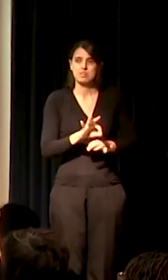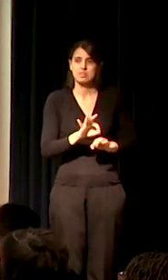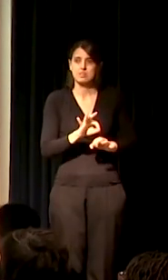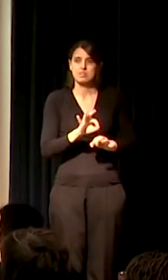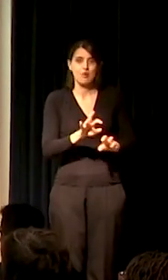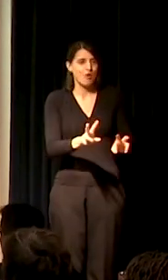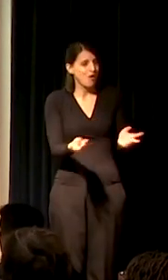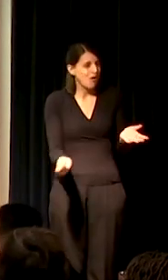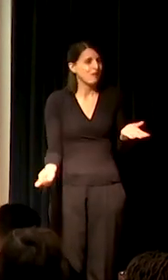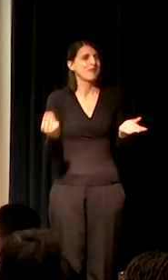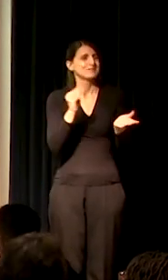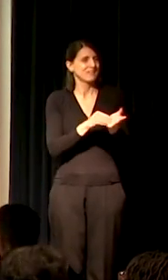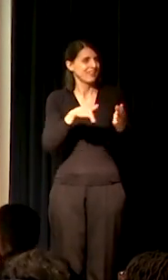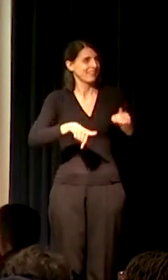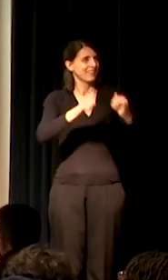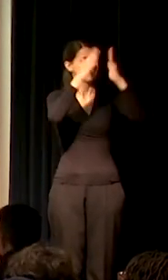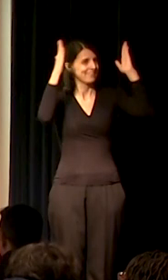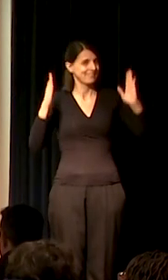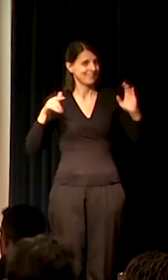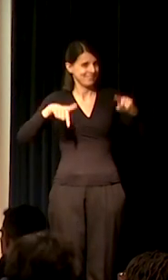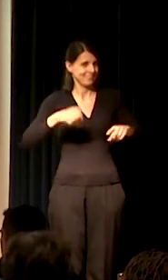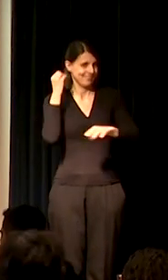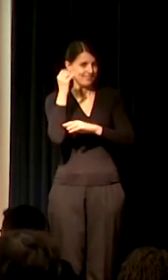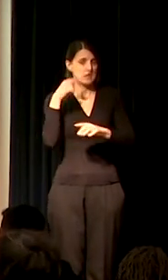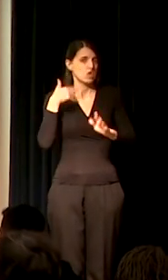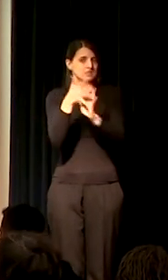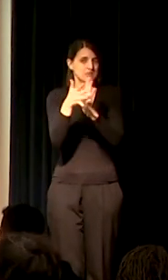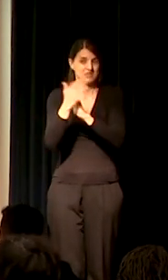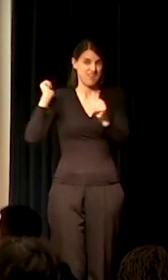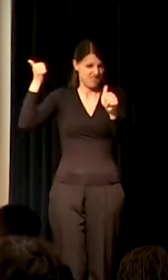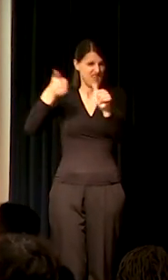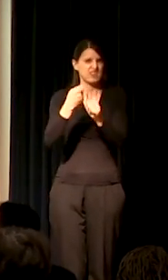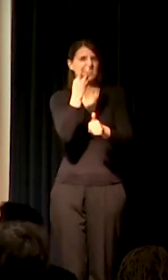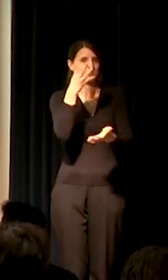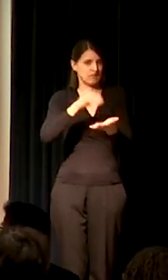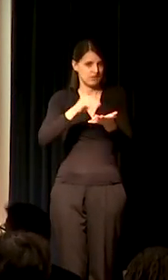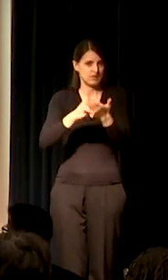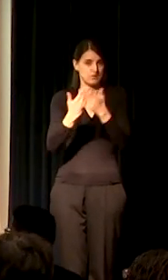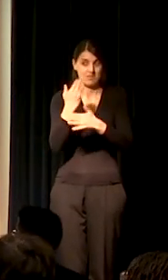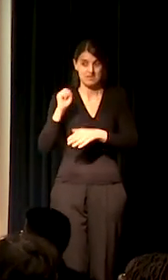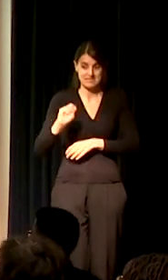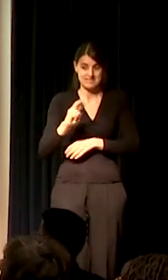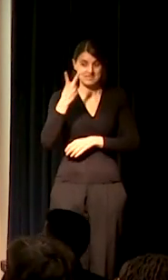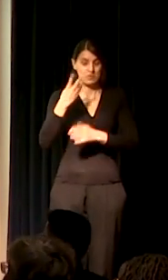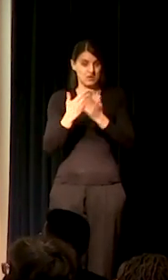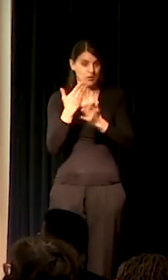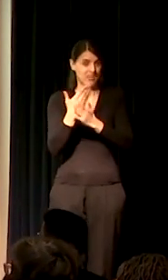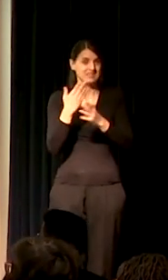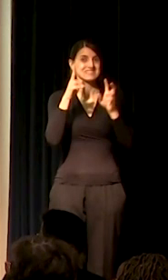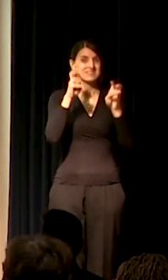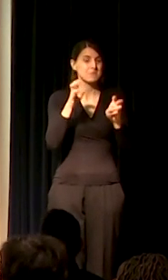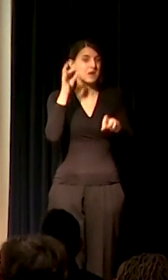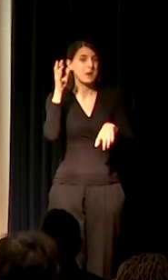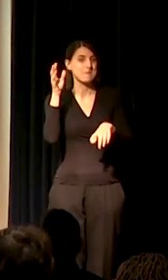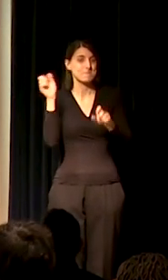de nuevamente estar en esta casa, ¿no? Yo os contextualizo una cosa. Son las 14ª jornadas y desde la segunda jornada el tema de migración,